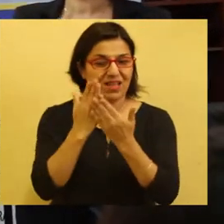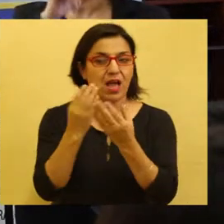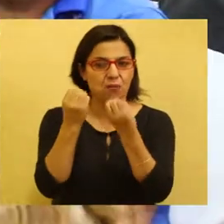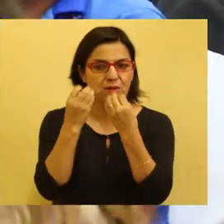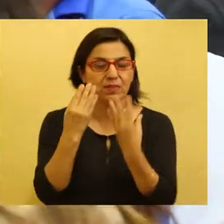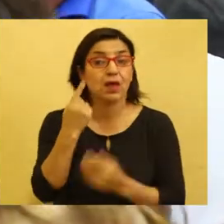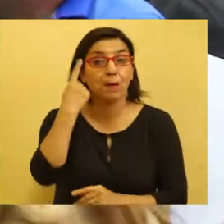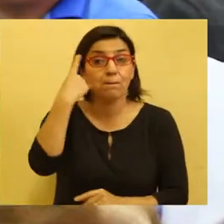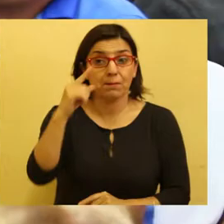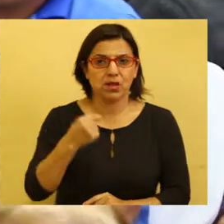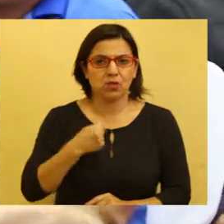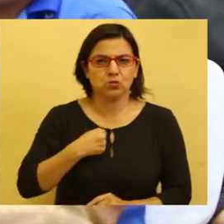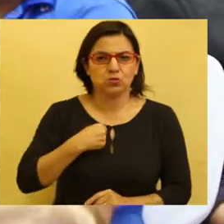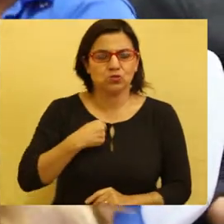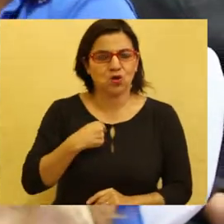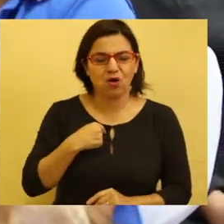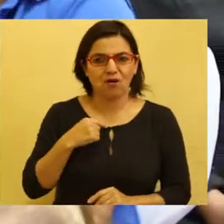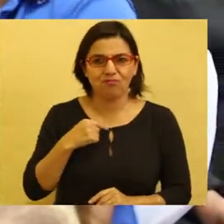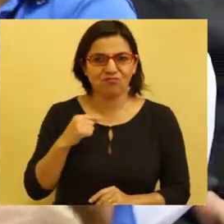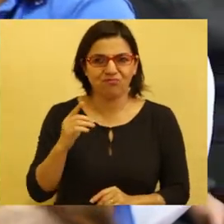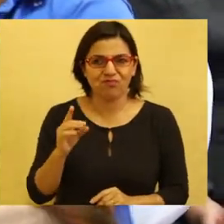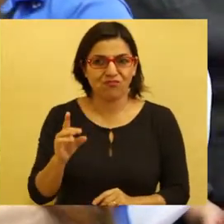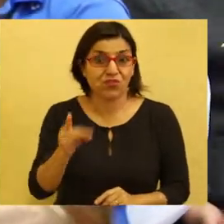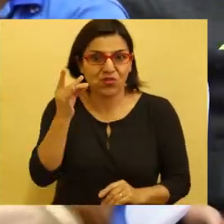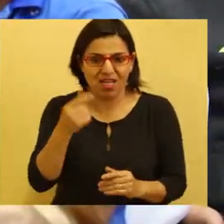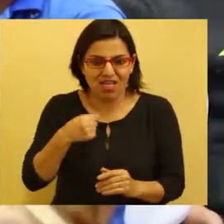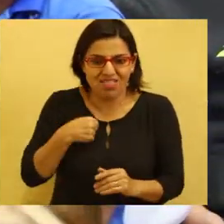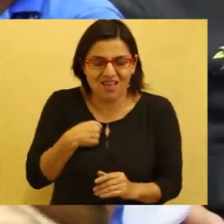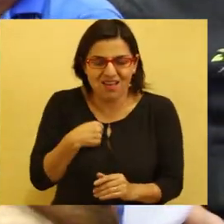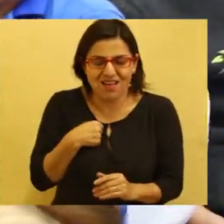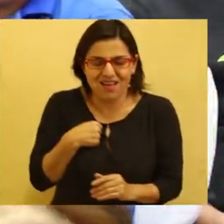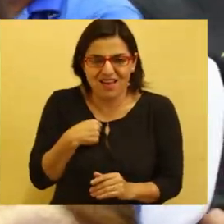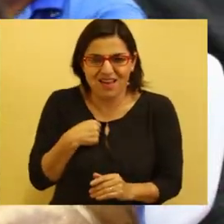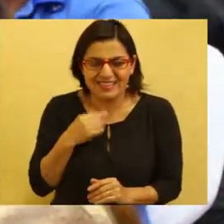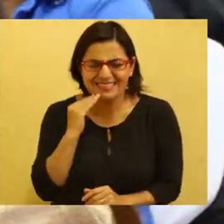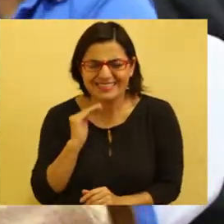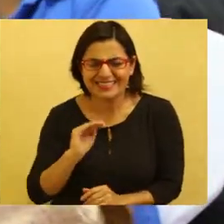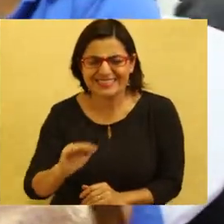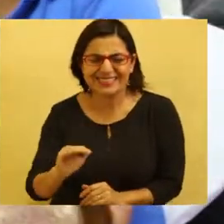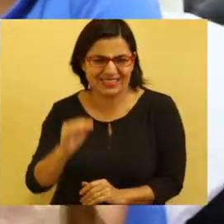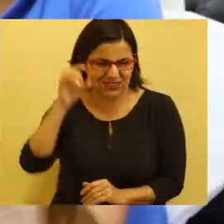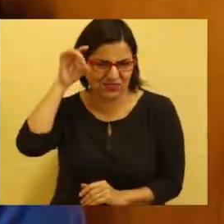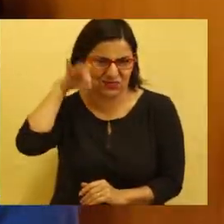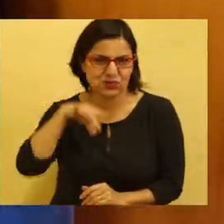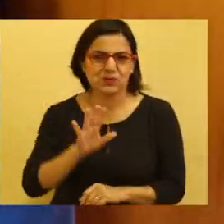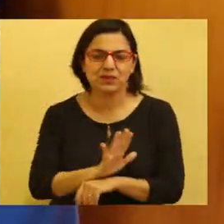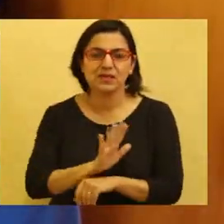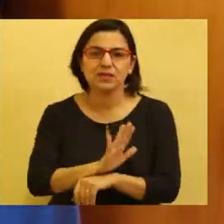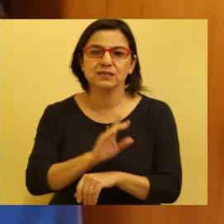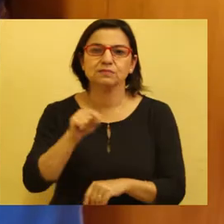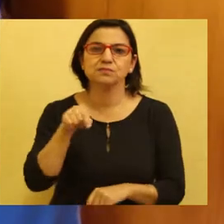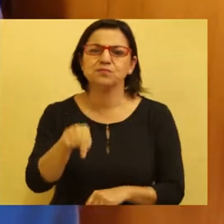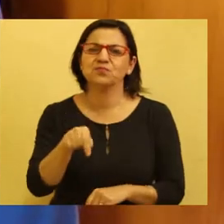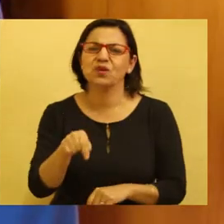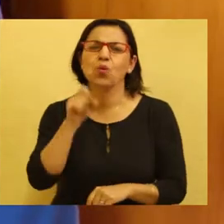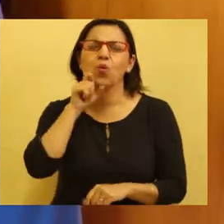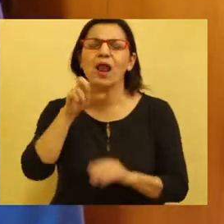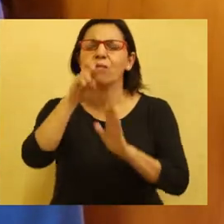grande, pero yo fui un afortunado a la vida porque desde muy chiquitito lo identifiqué. ¿Qué proyectos has